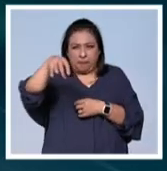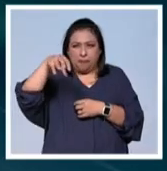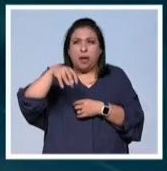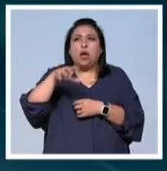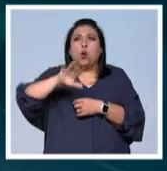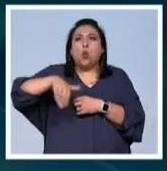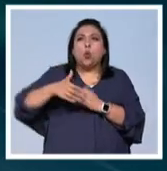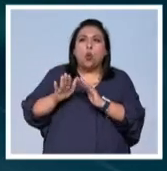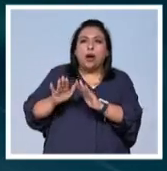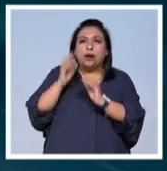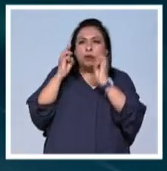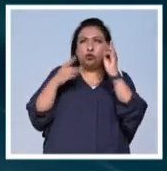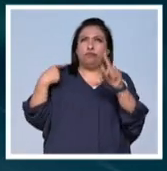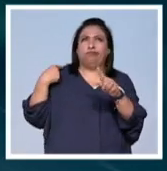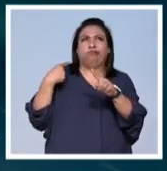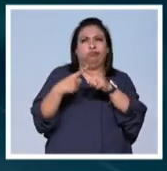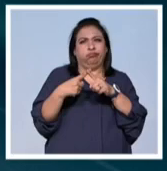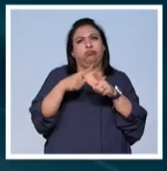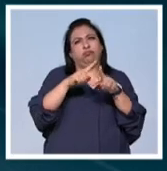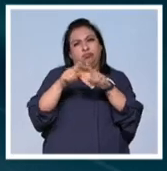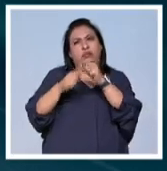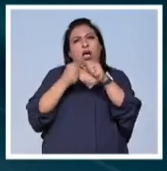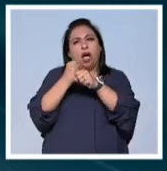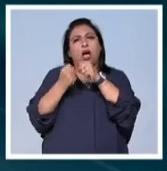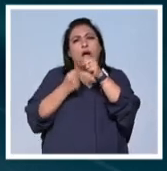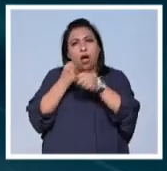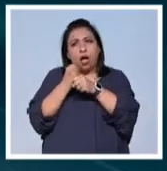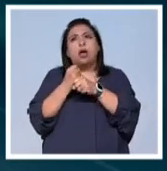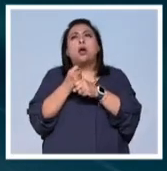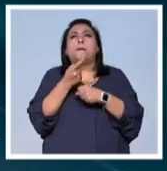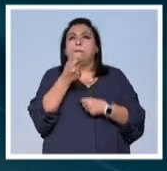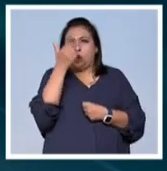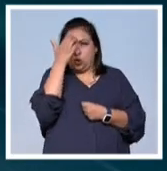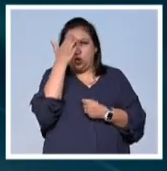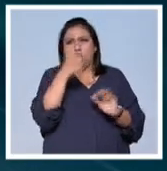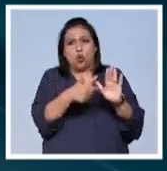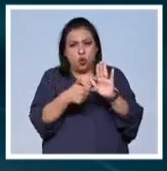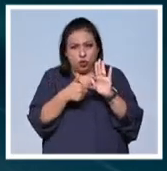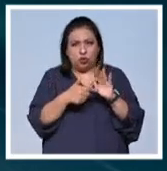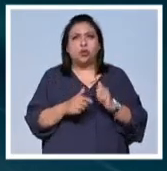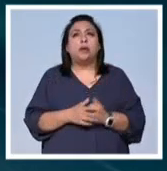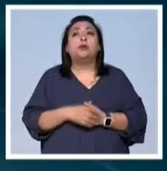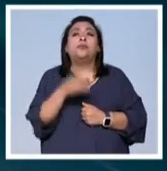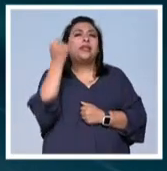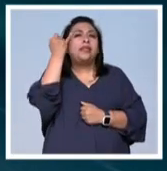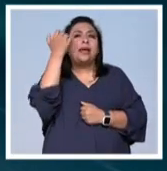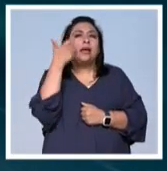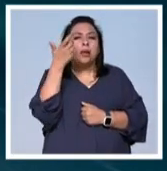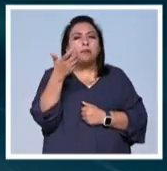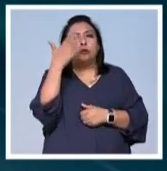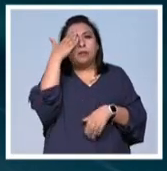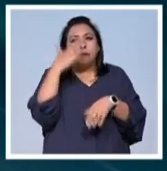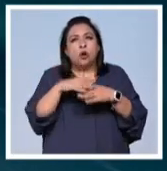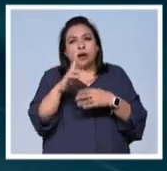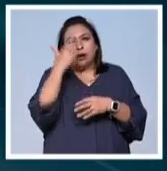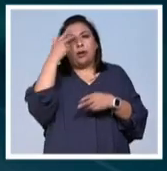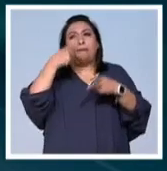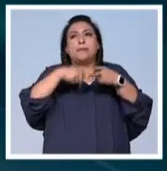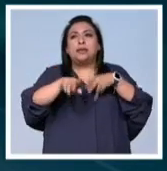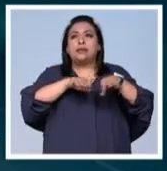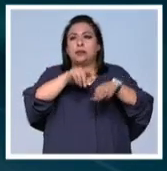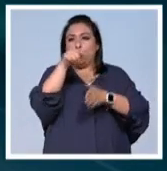han resguardado el museo a lo largo de varias décadas y que son poco conocidas La idea es conmemorar el inicio de los